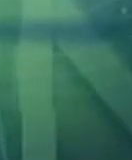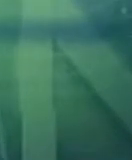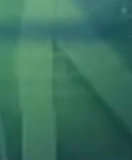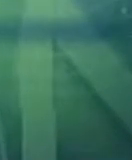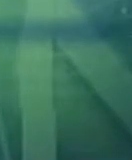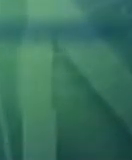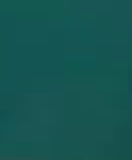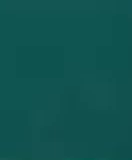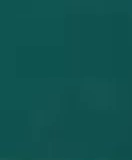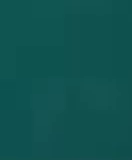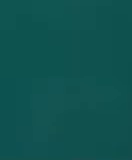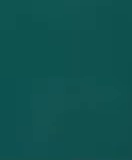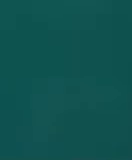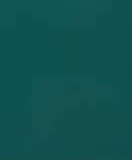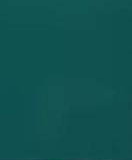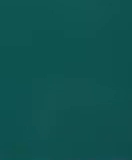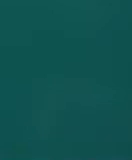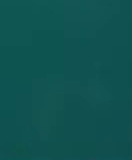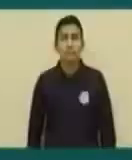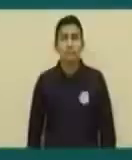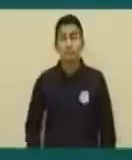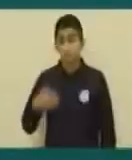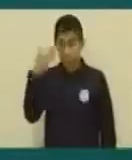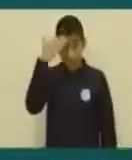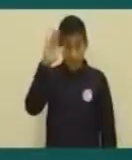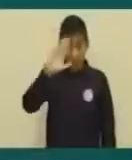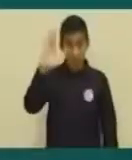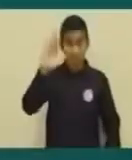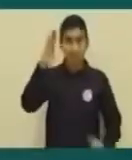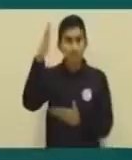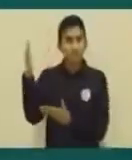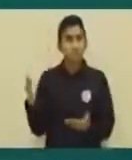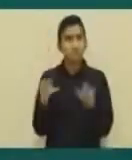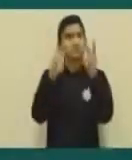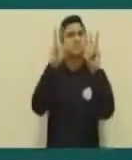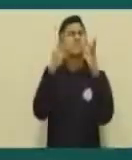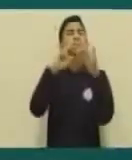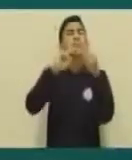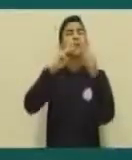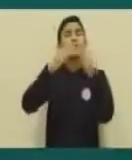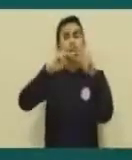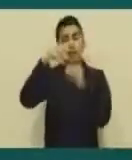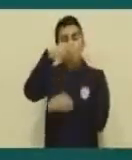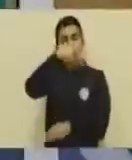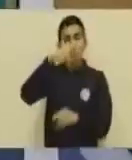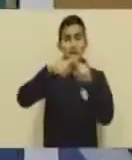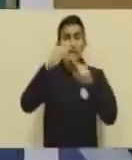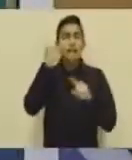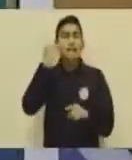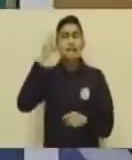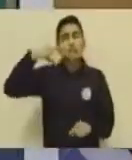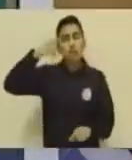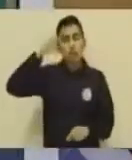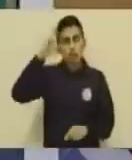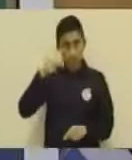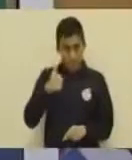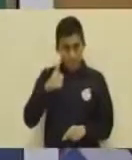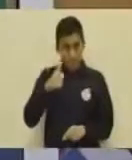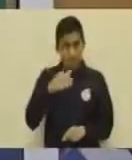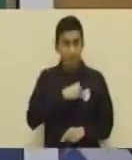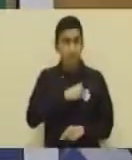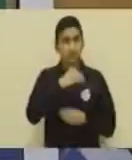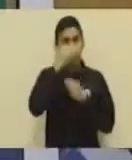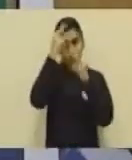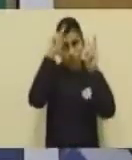Matemática. Bienvenidos a un segmento más de matemática. Mi nombre es Xiomara de Calderón y el día de hoy vamos a estar trabajando